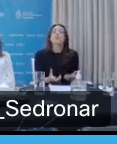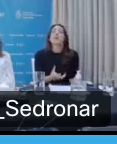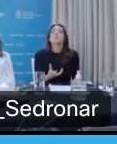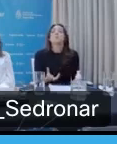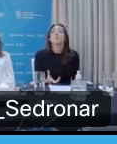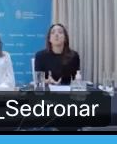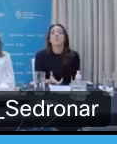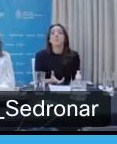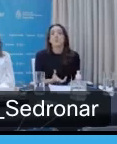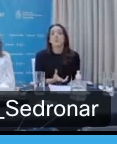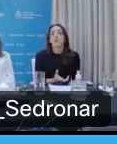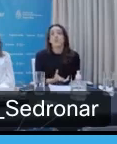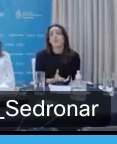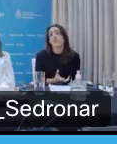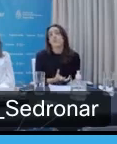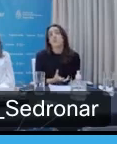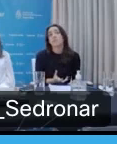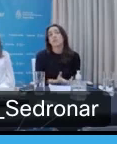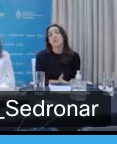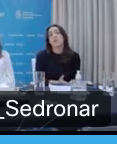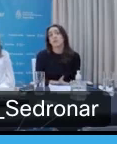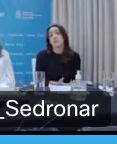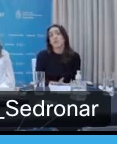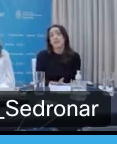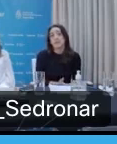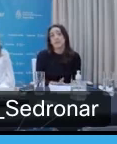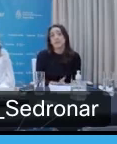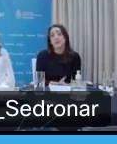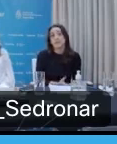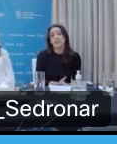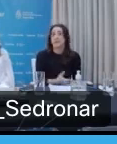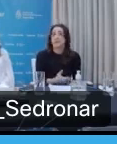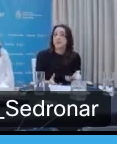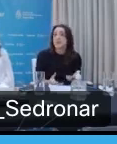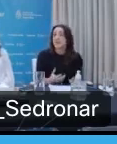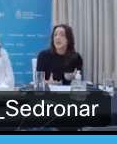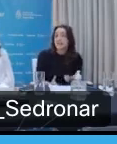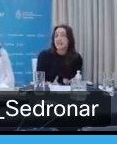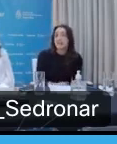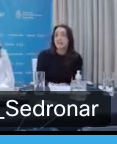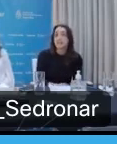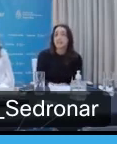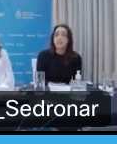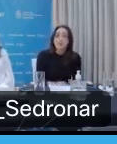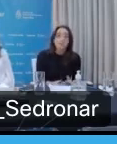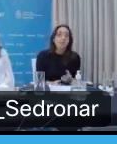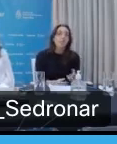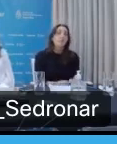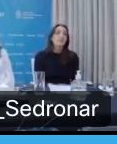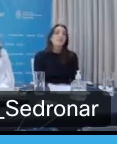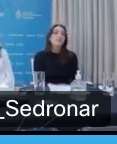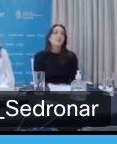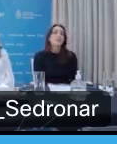y algo que circulaba mucho, por ejemplo, en las escuelas era que los pibes y las pibas eran apáticos, ¿no? Que estaban medio desganados.